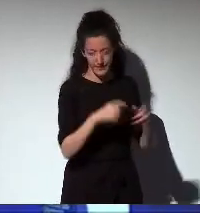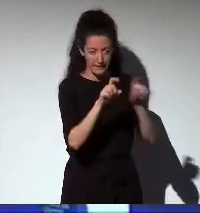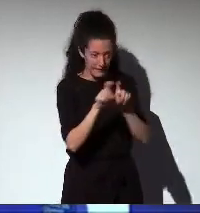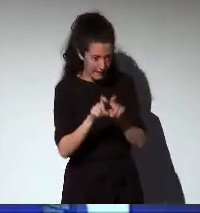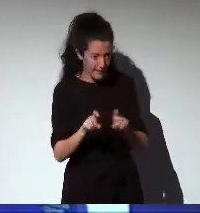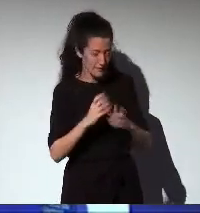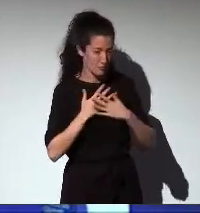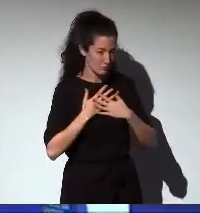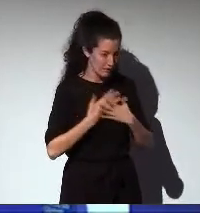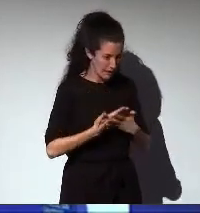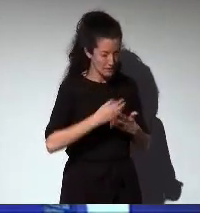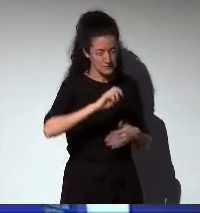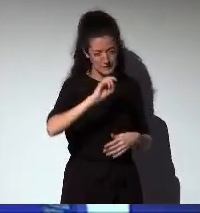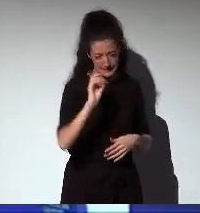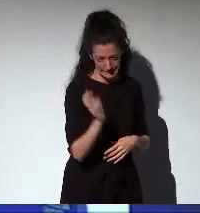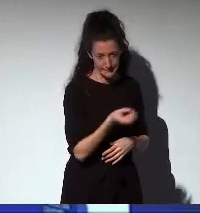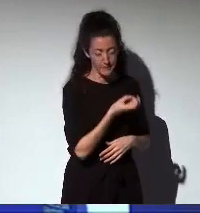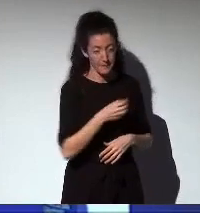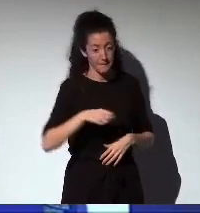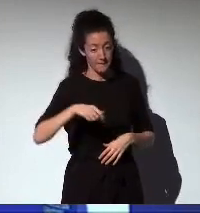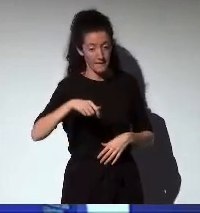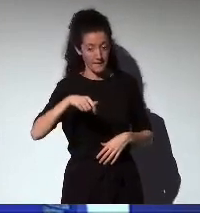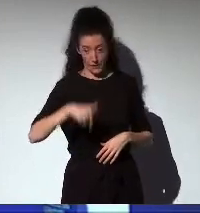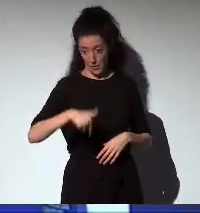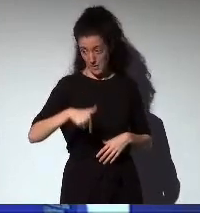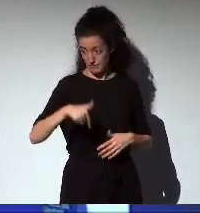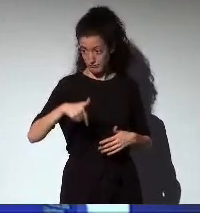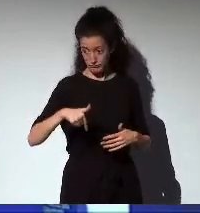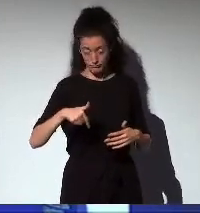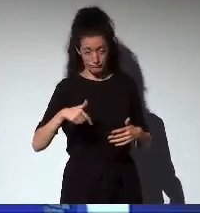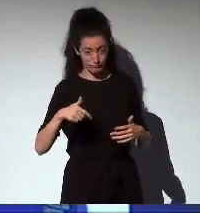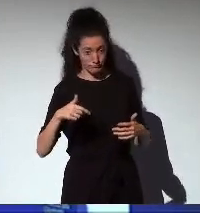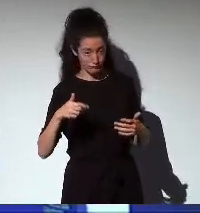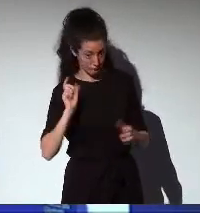voluntariado. Pues estamos hoy aquí acompañándoles a ustedes